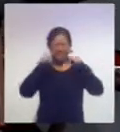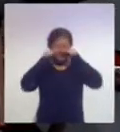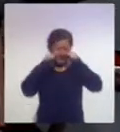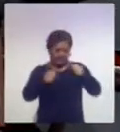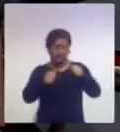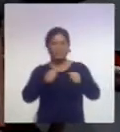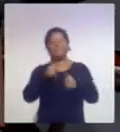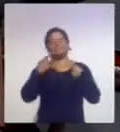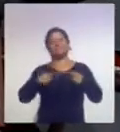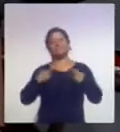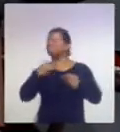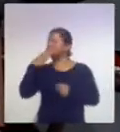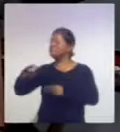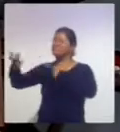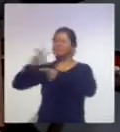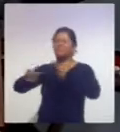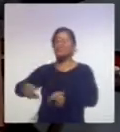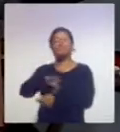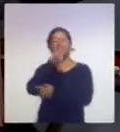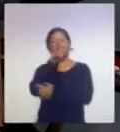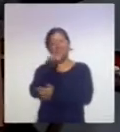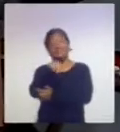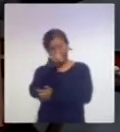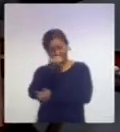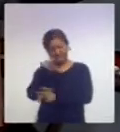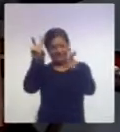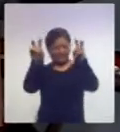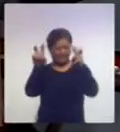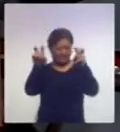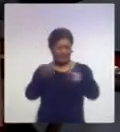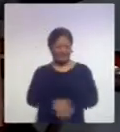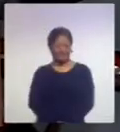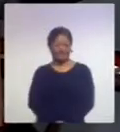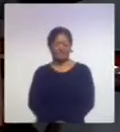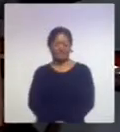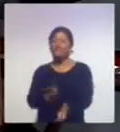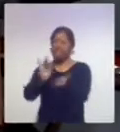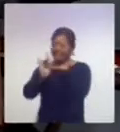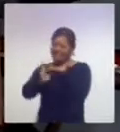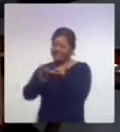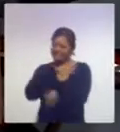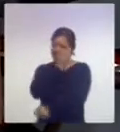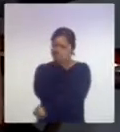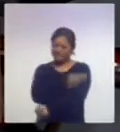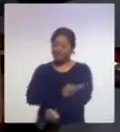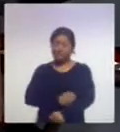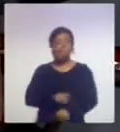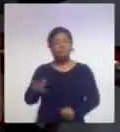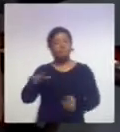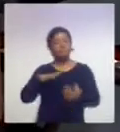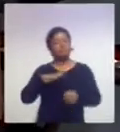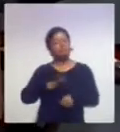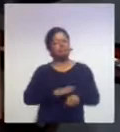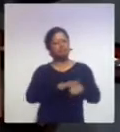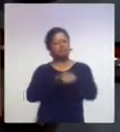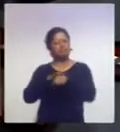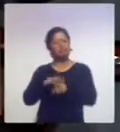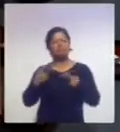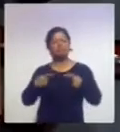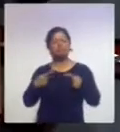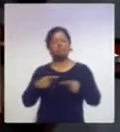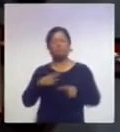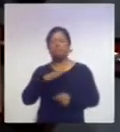ciudadana del INE. Bienvenida, buenas Gracias, tardes. Gracias, muy buenas tardes. No, pues hay un gran número todavía de personas que tiene esta